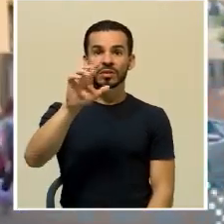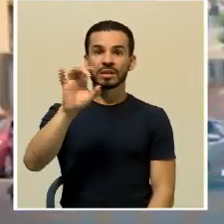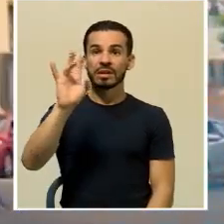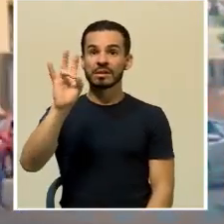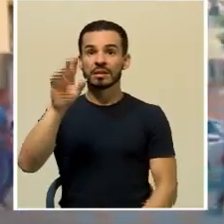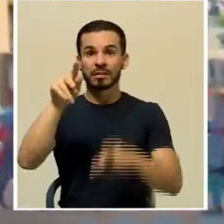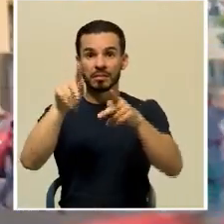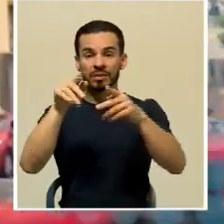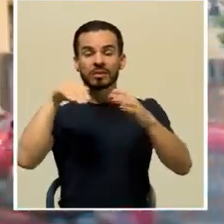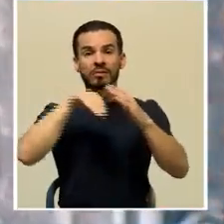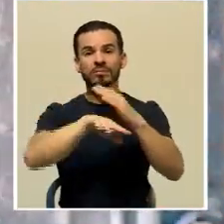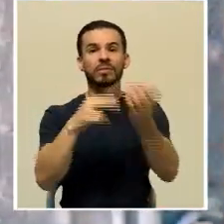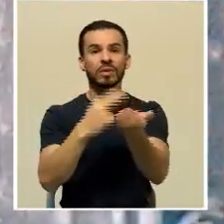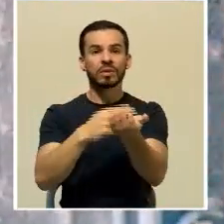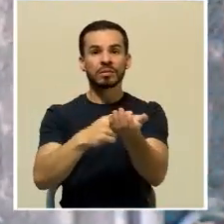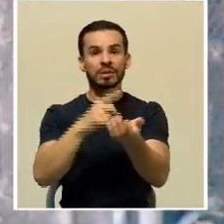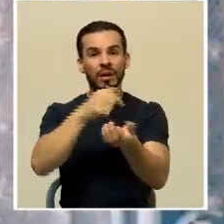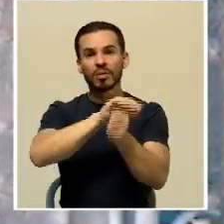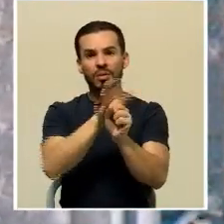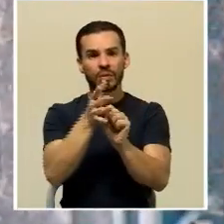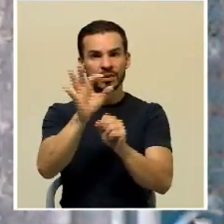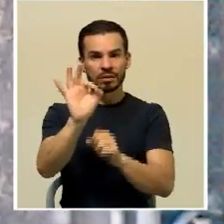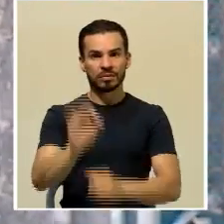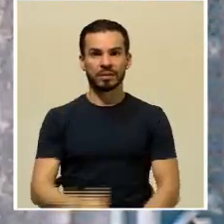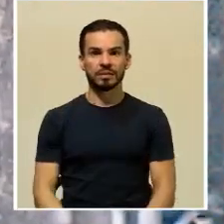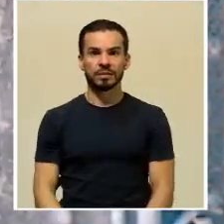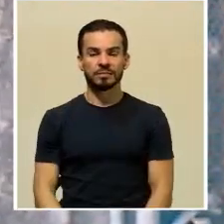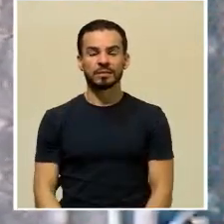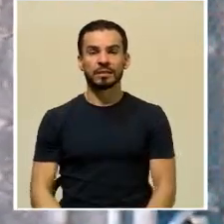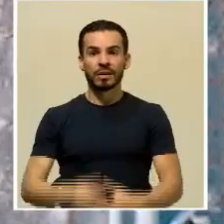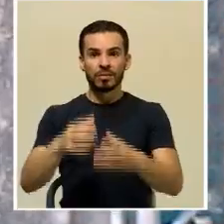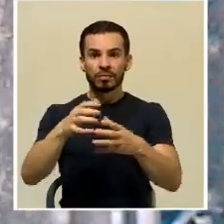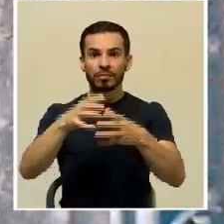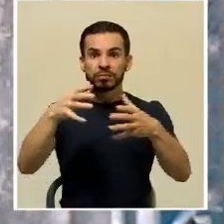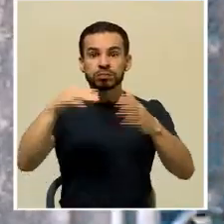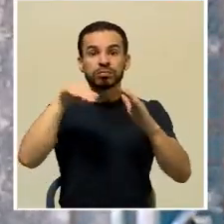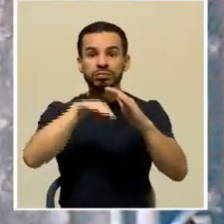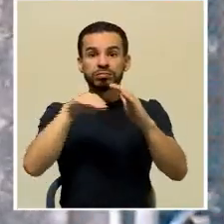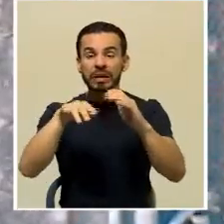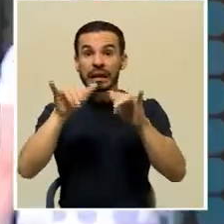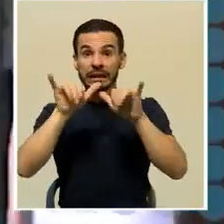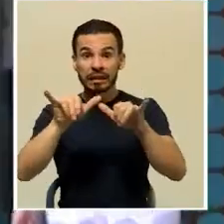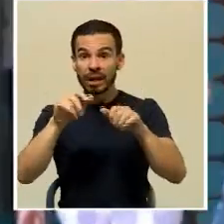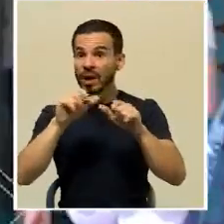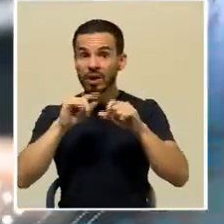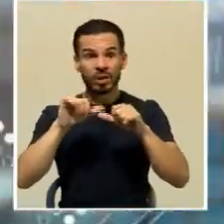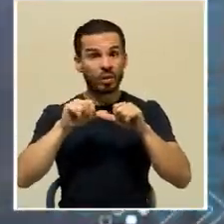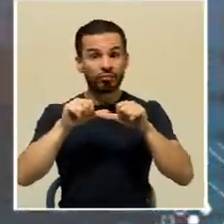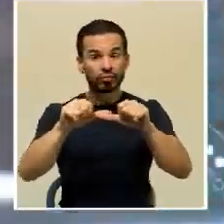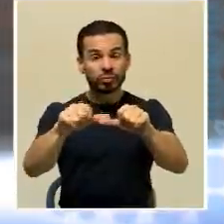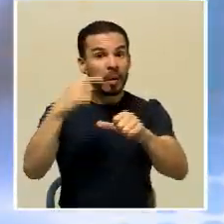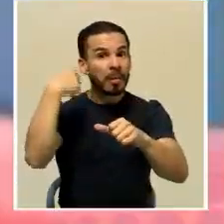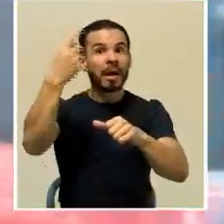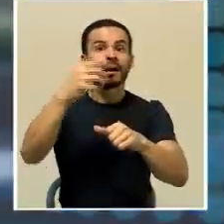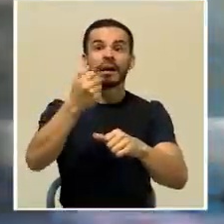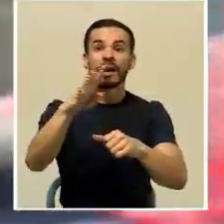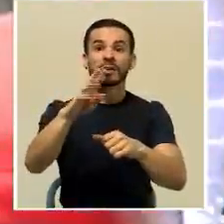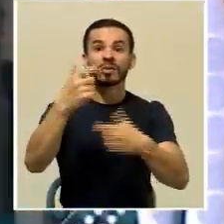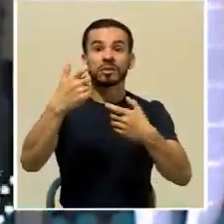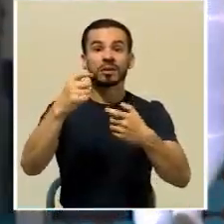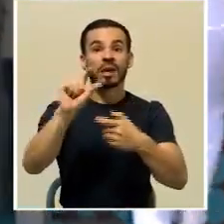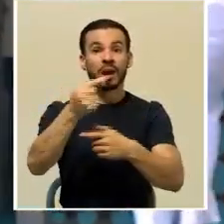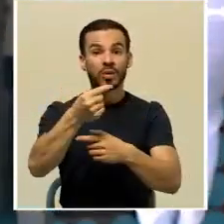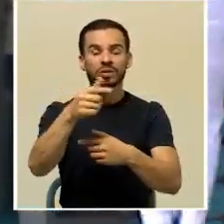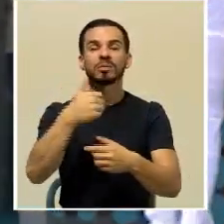207 personas permanecen hospitalizadas por COVID-19. Si la tendencia de internamiento actual se mantiene, para el 14 de agosto,